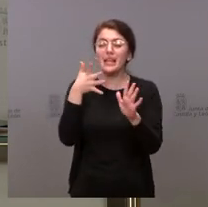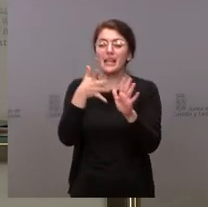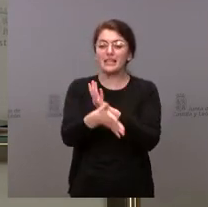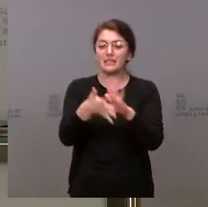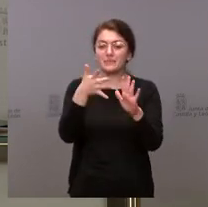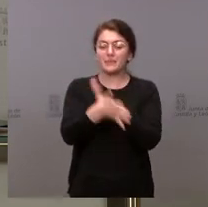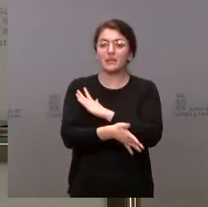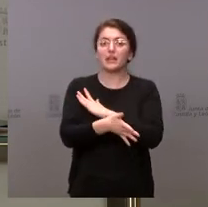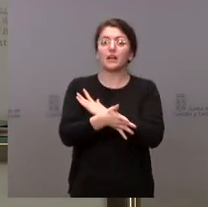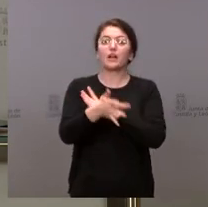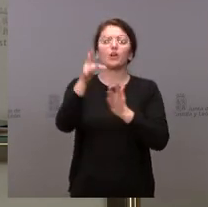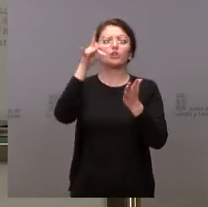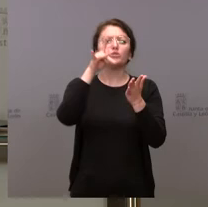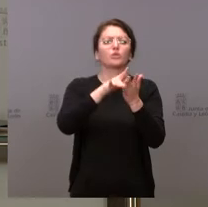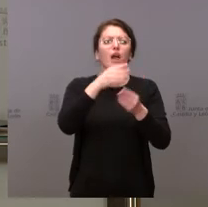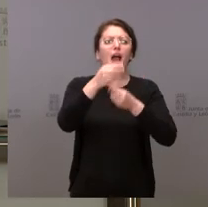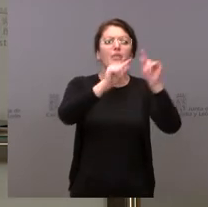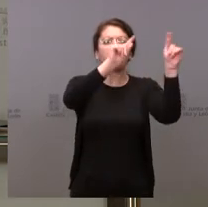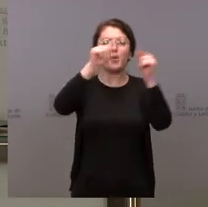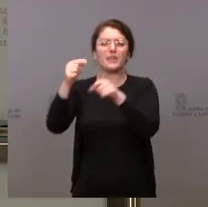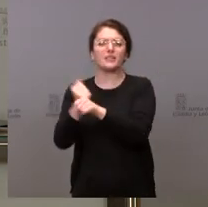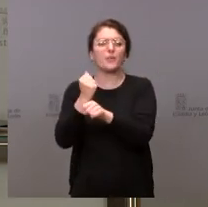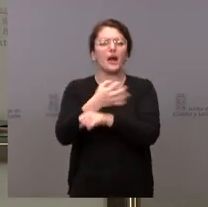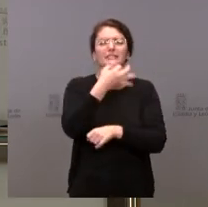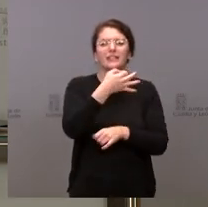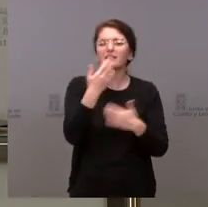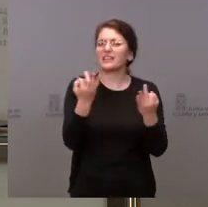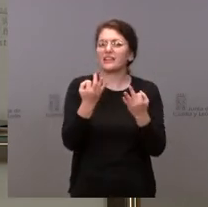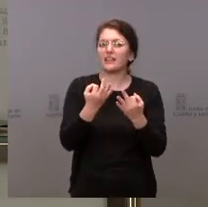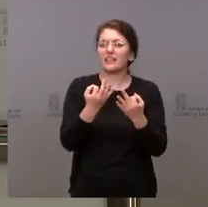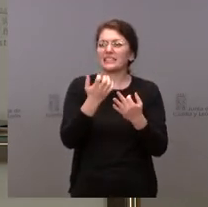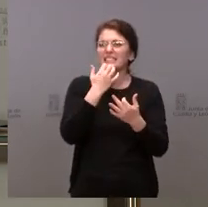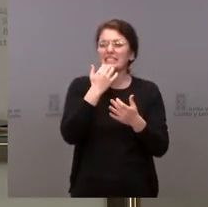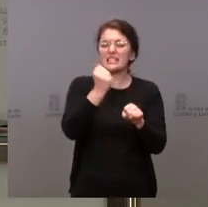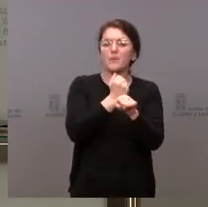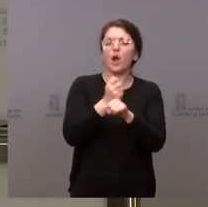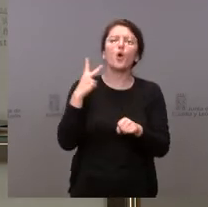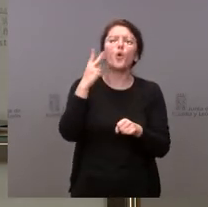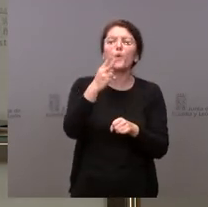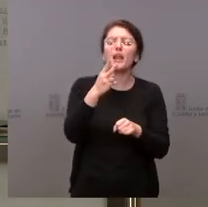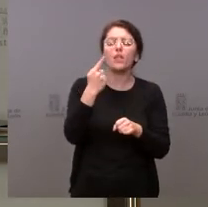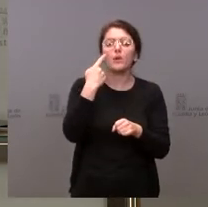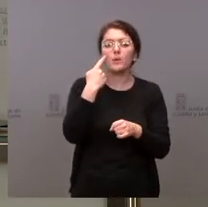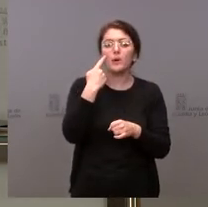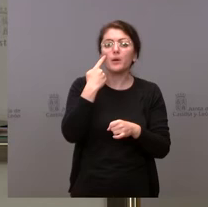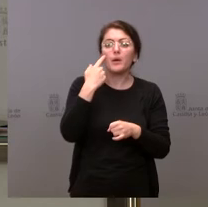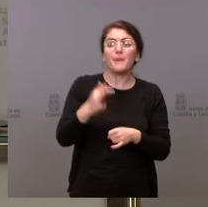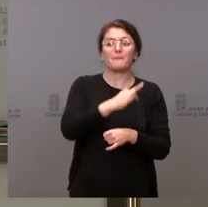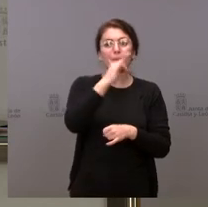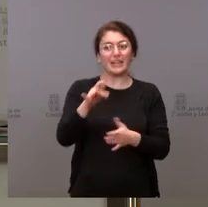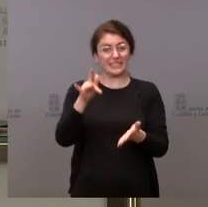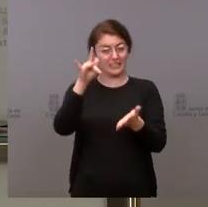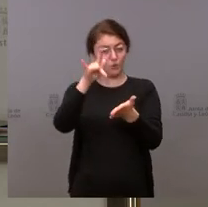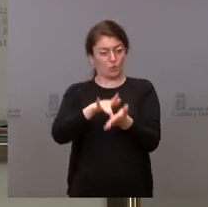trabajar por la tarde por provincia o darnos lo nuevo y walmart patrick pues y también los jubilados y luego también quería preguntarle por el caso de esta mujer de